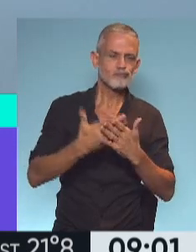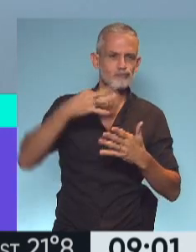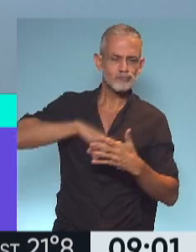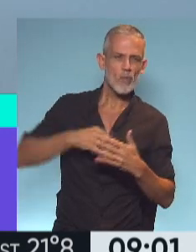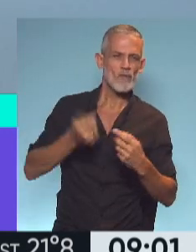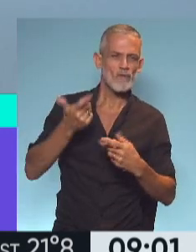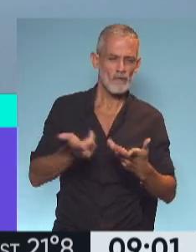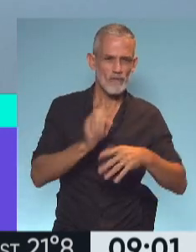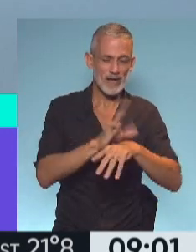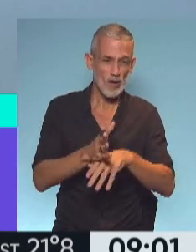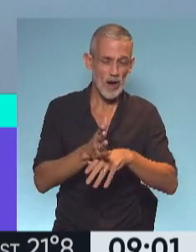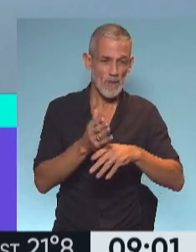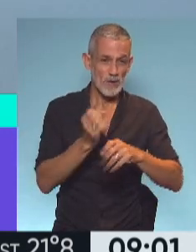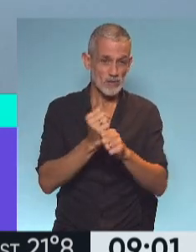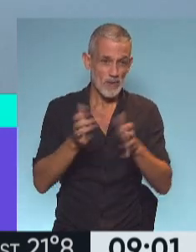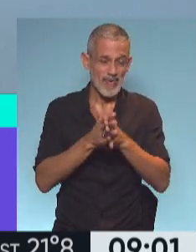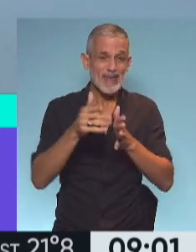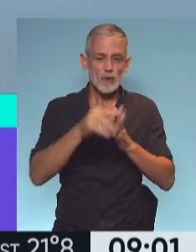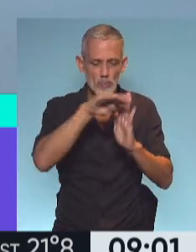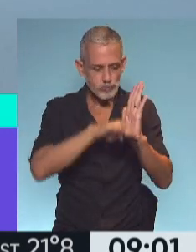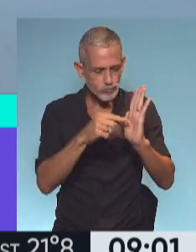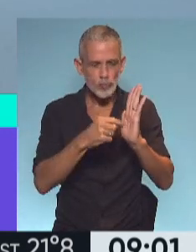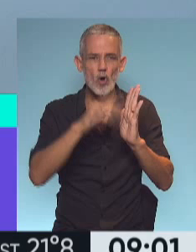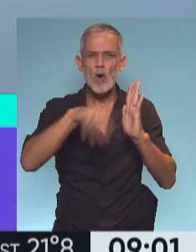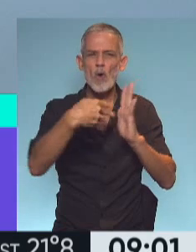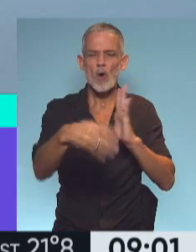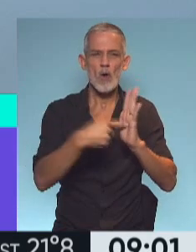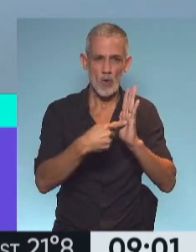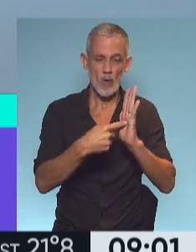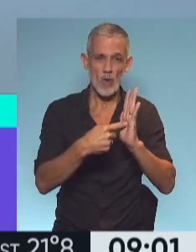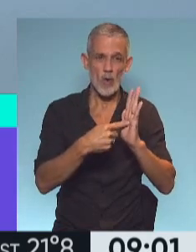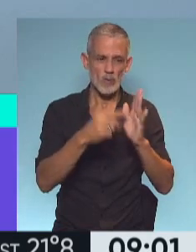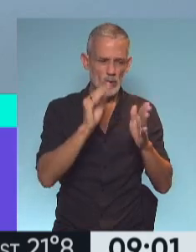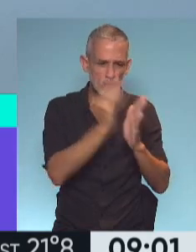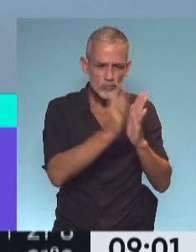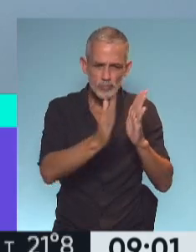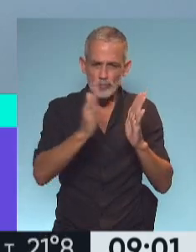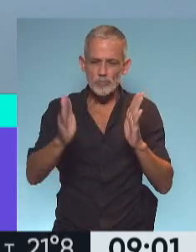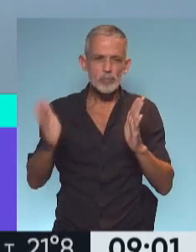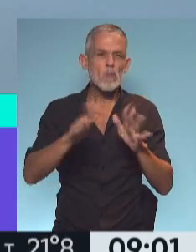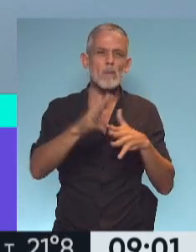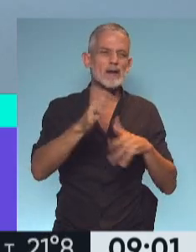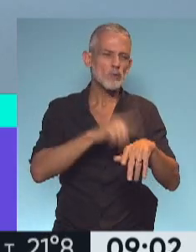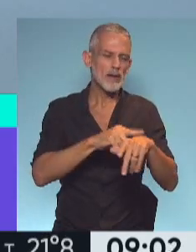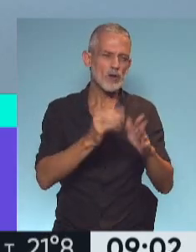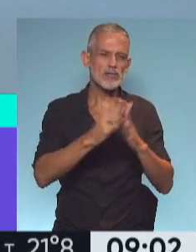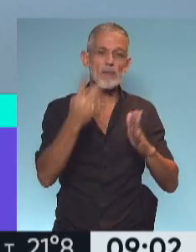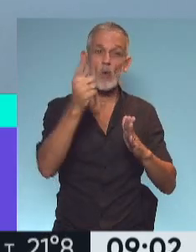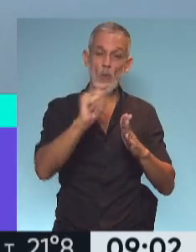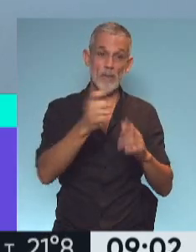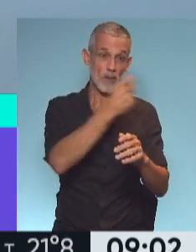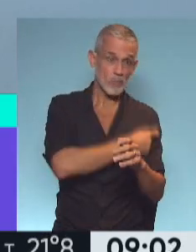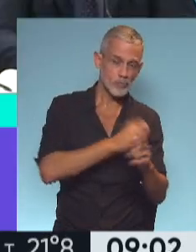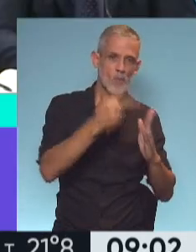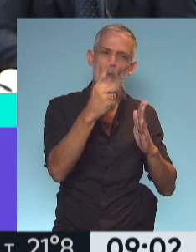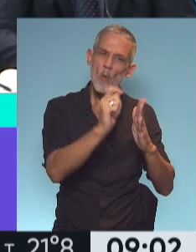complete el esquema de vacunación dentro de, vamos a decir, los plazos establecidos, que es aproximadamente un mes de la primera